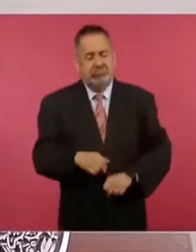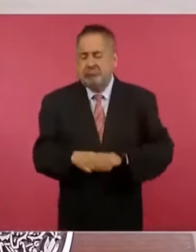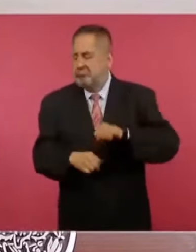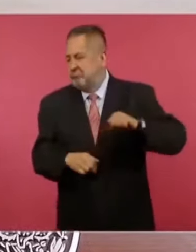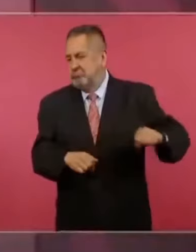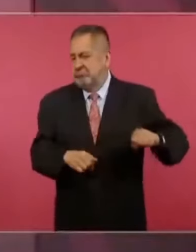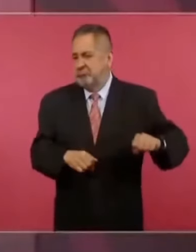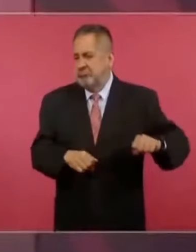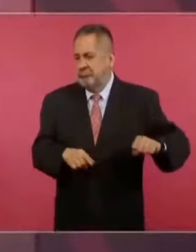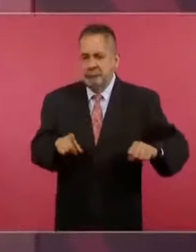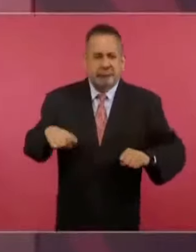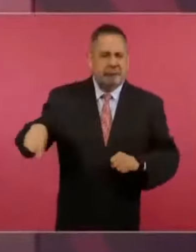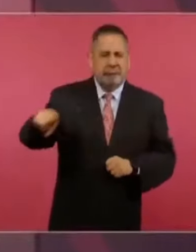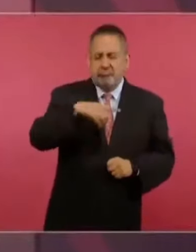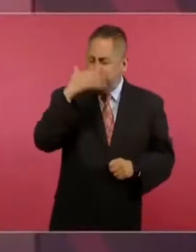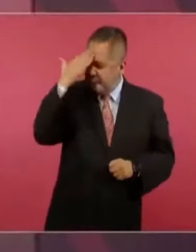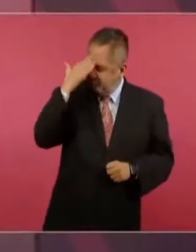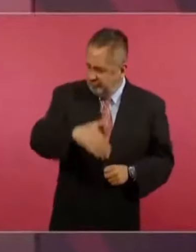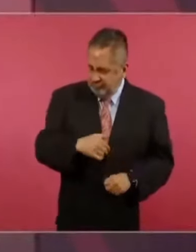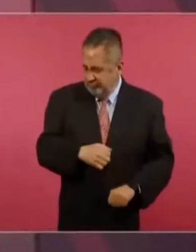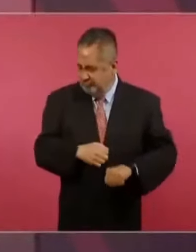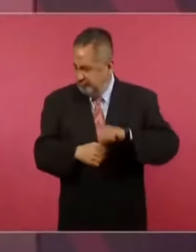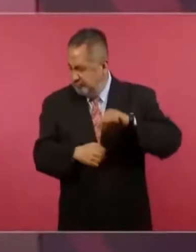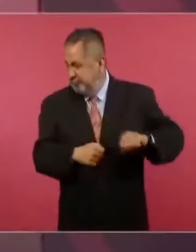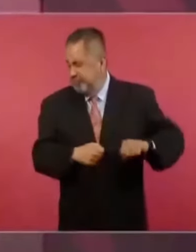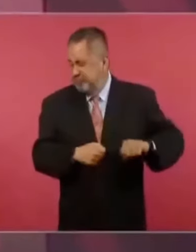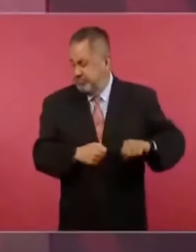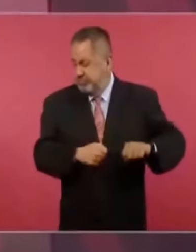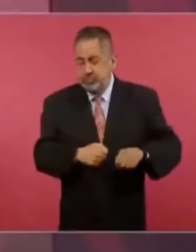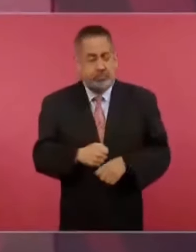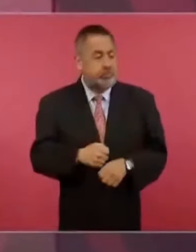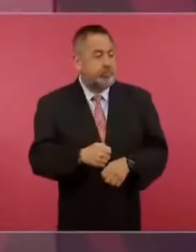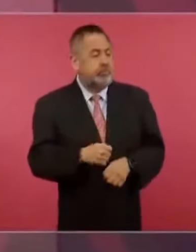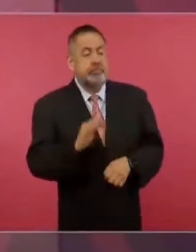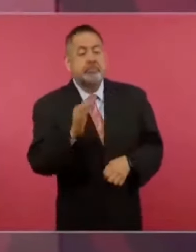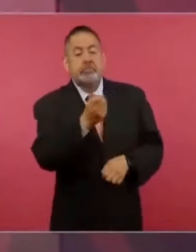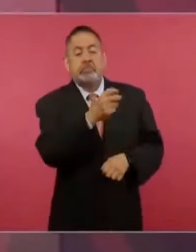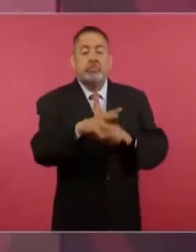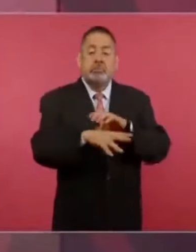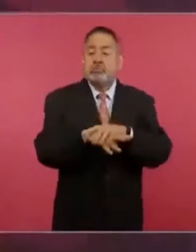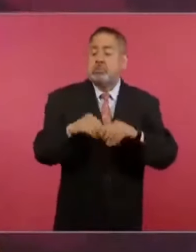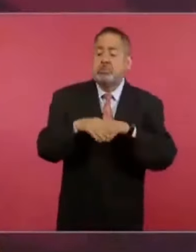Pseudo independientes como el Reforma,